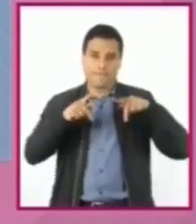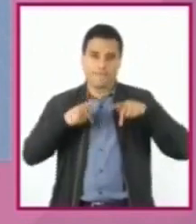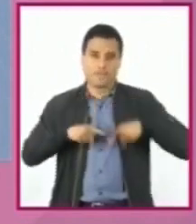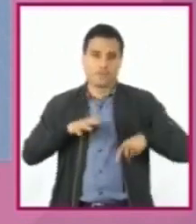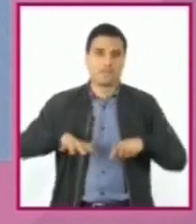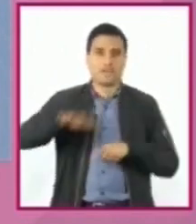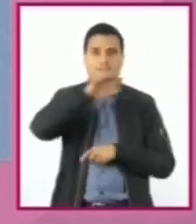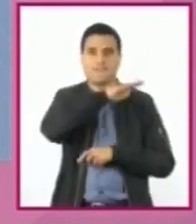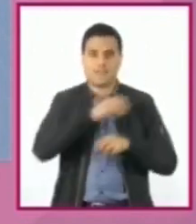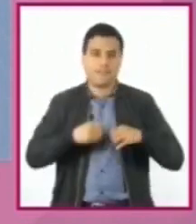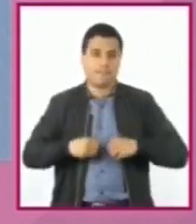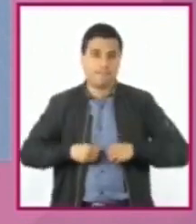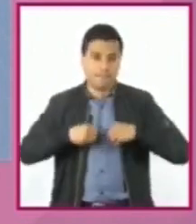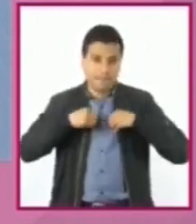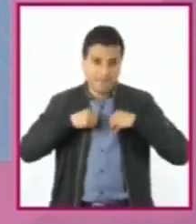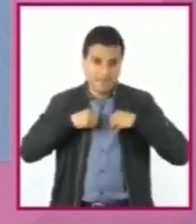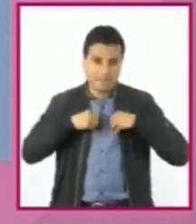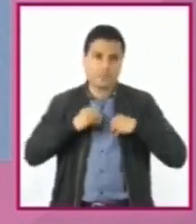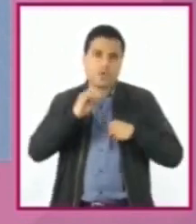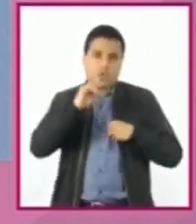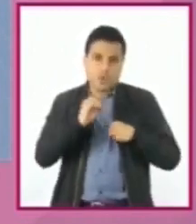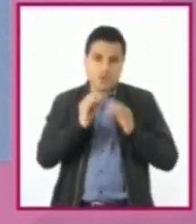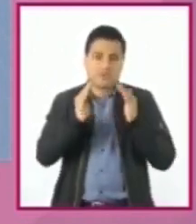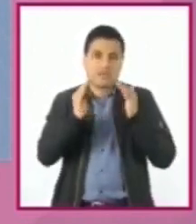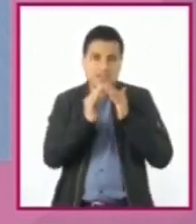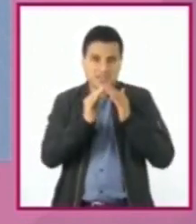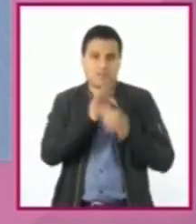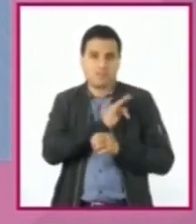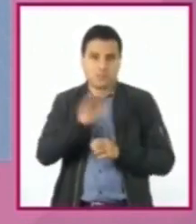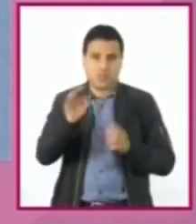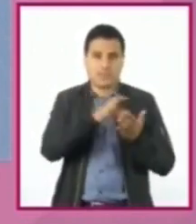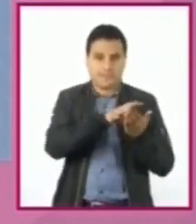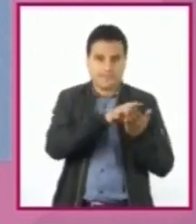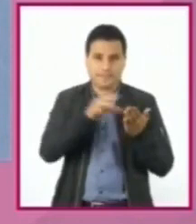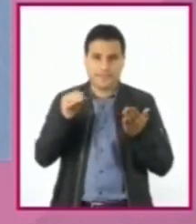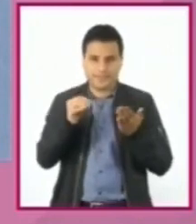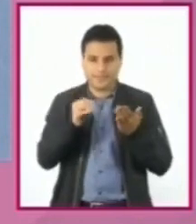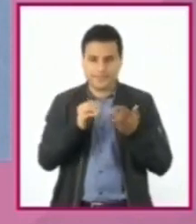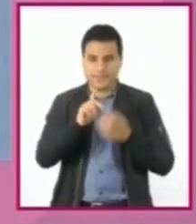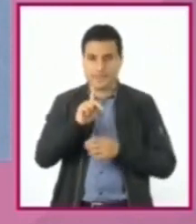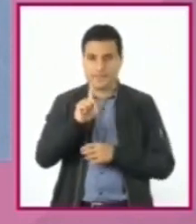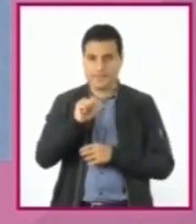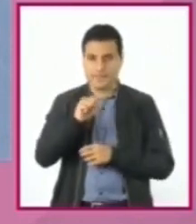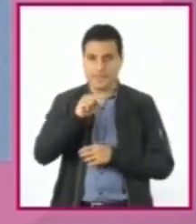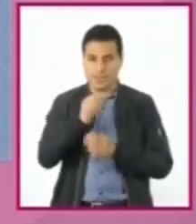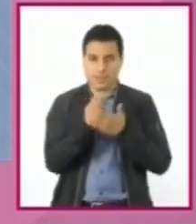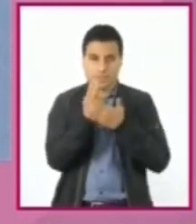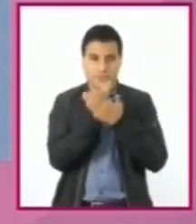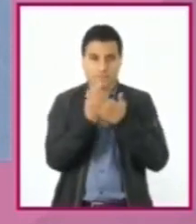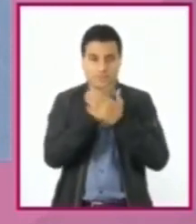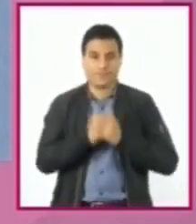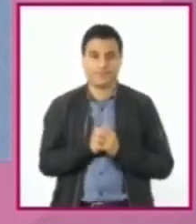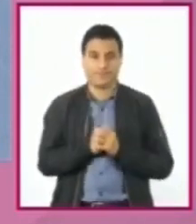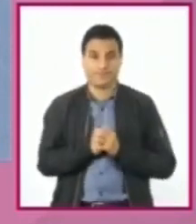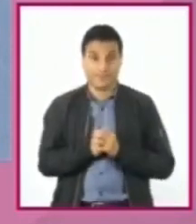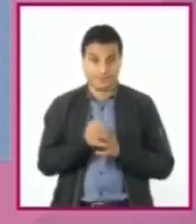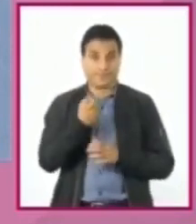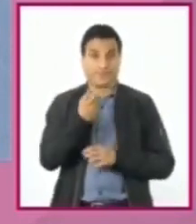una máquina o una construcción. Aquí el detalle importante es que representen algo a una determinada